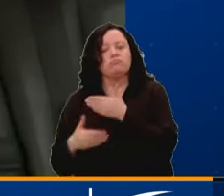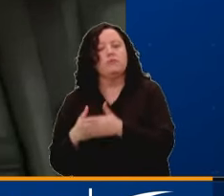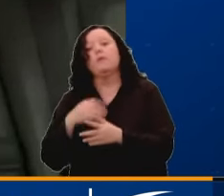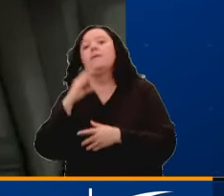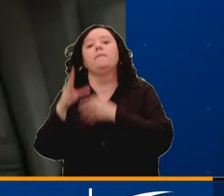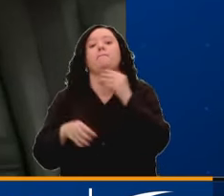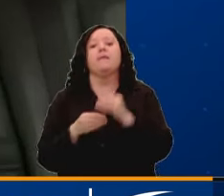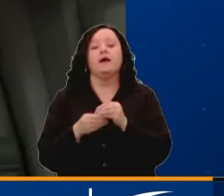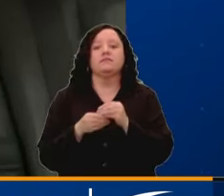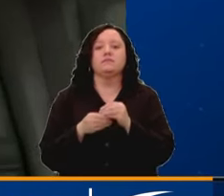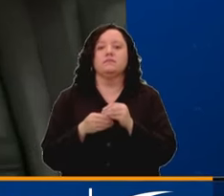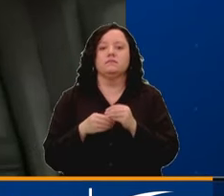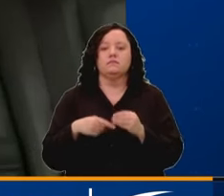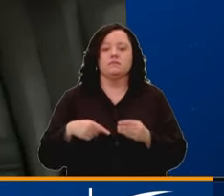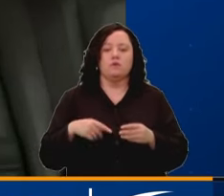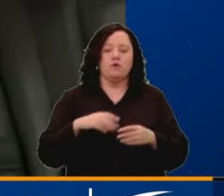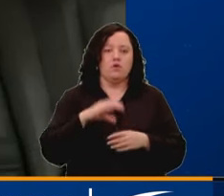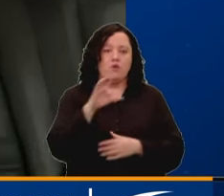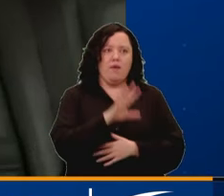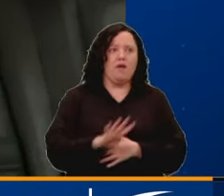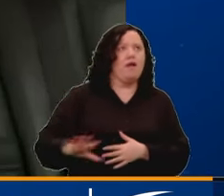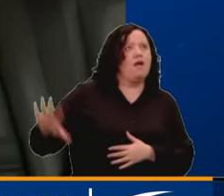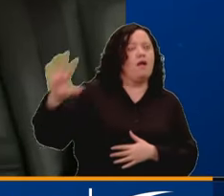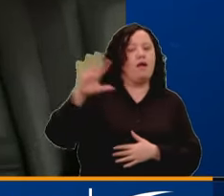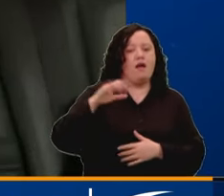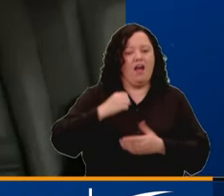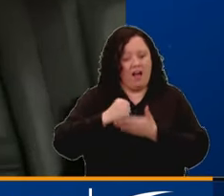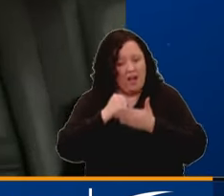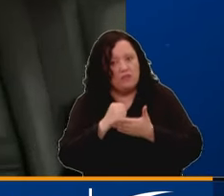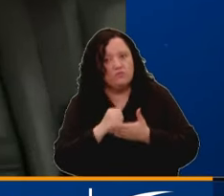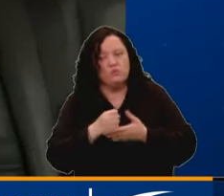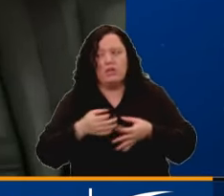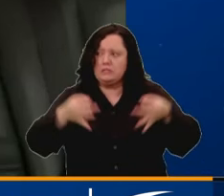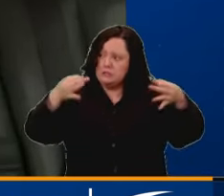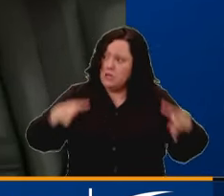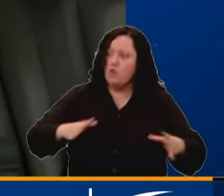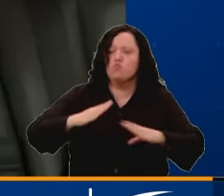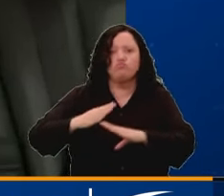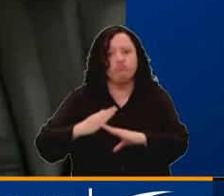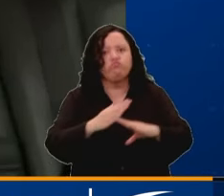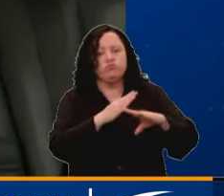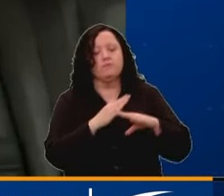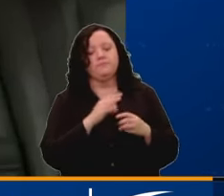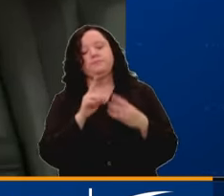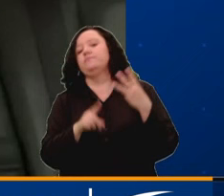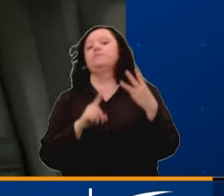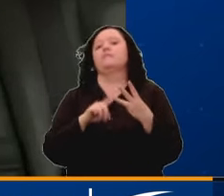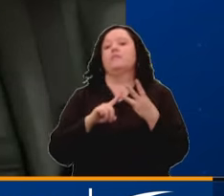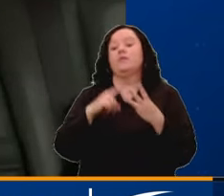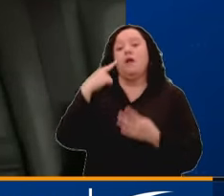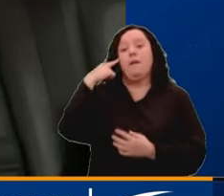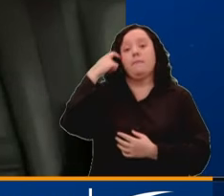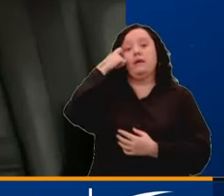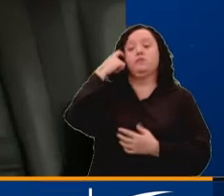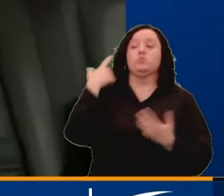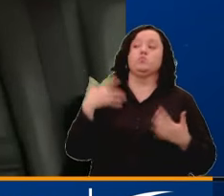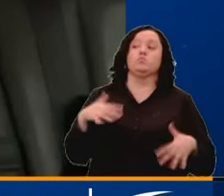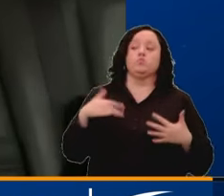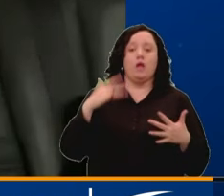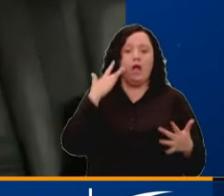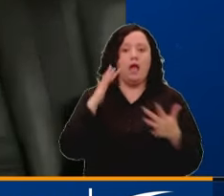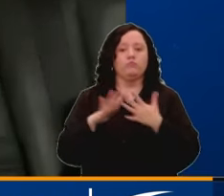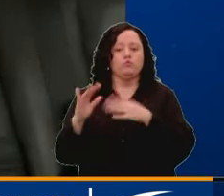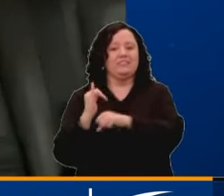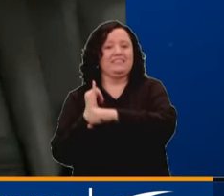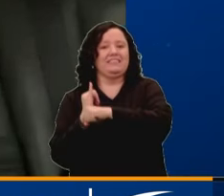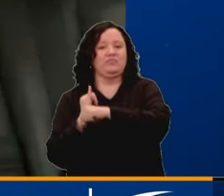a recobrar la seguridad en todo el territorio nacional. Y tercero, tiene que asumir unos retos internos al nivel de la institución,